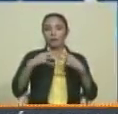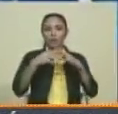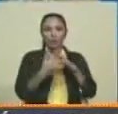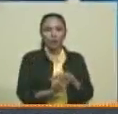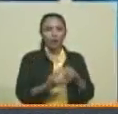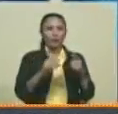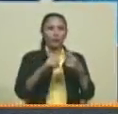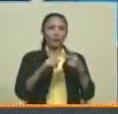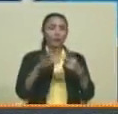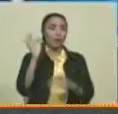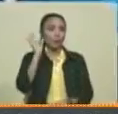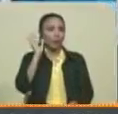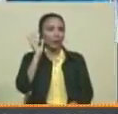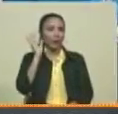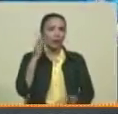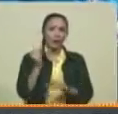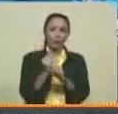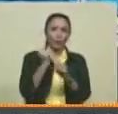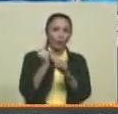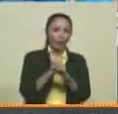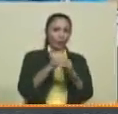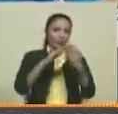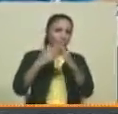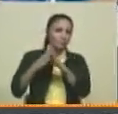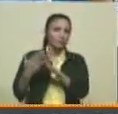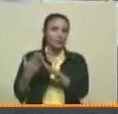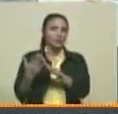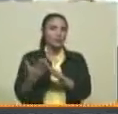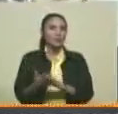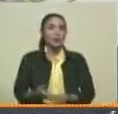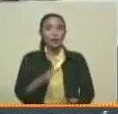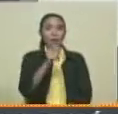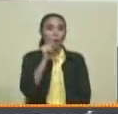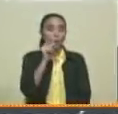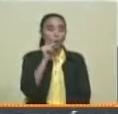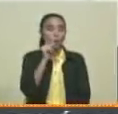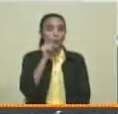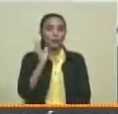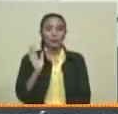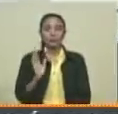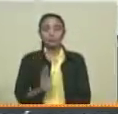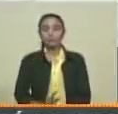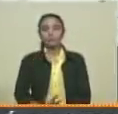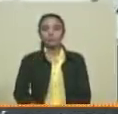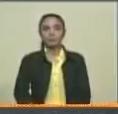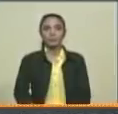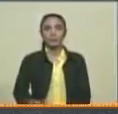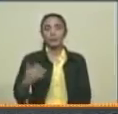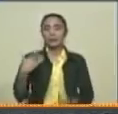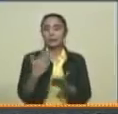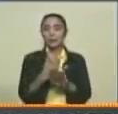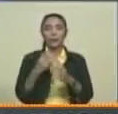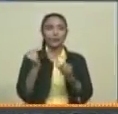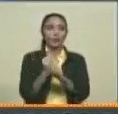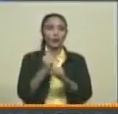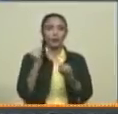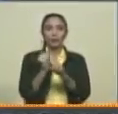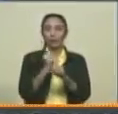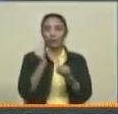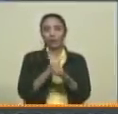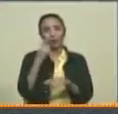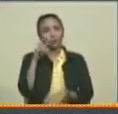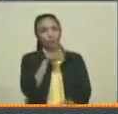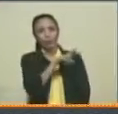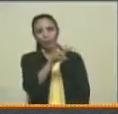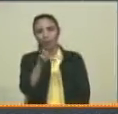mujer trabajadora de la comunidad, el hombre que lucha y trabaja. Cuando uno